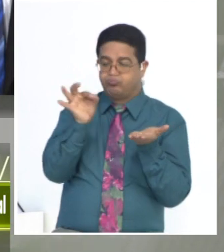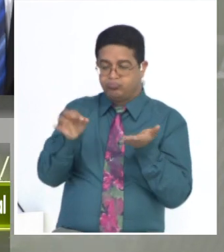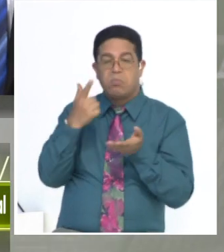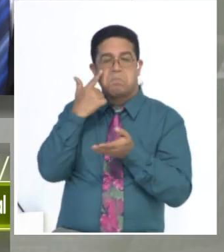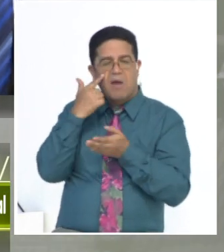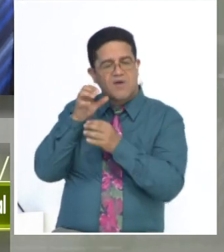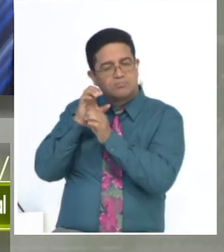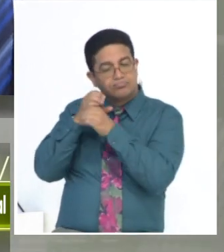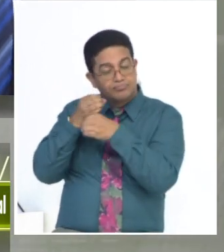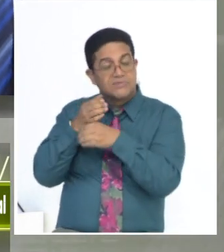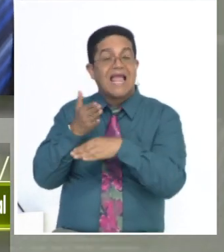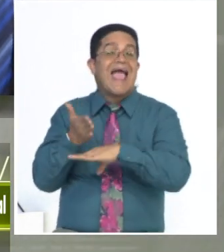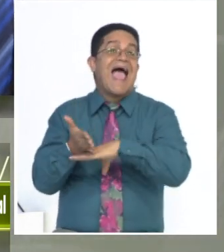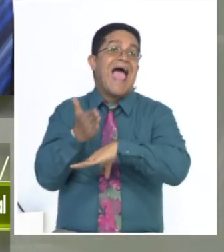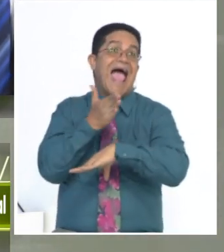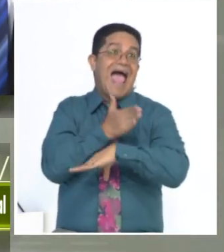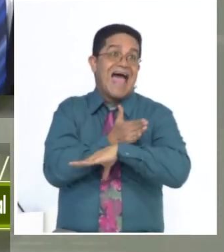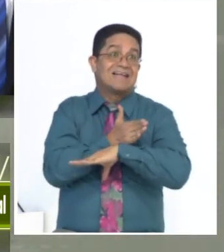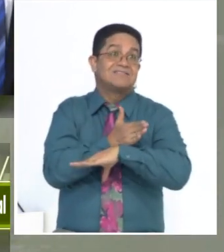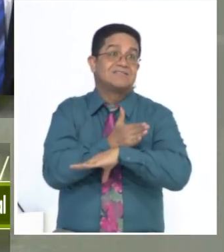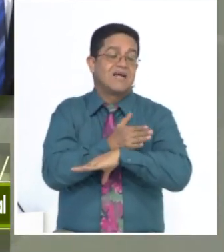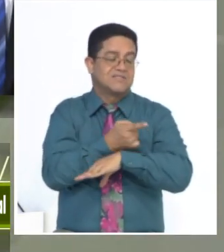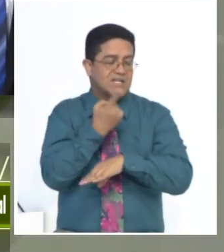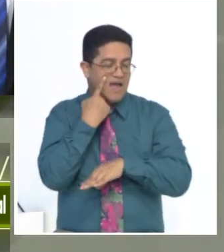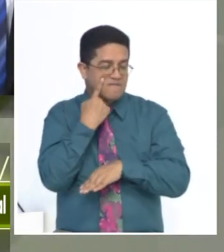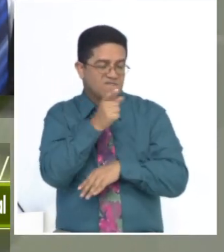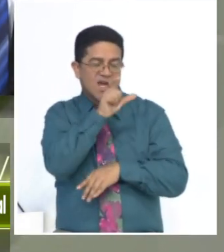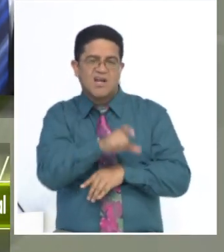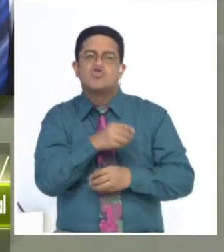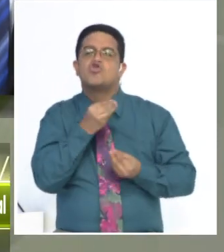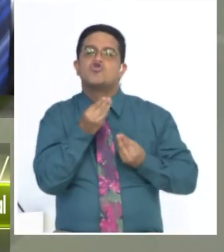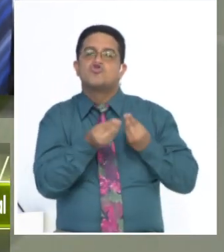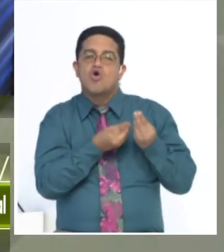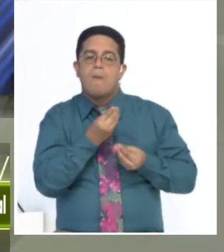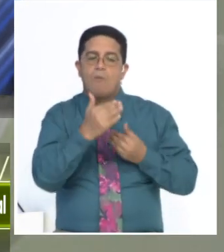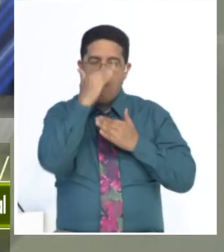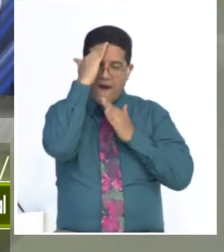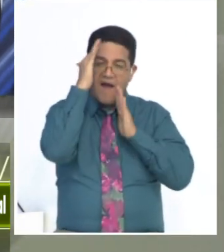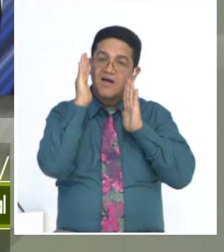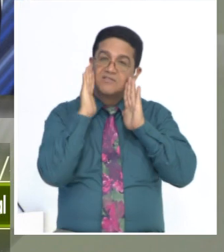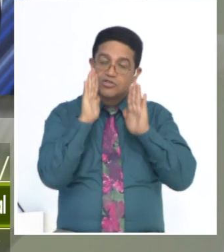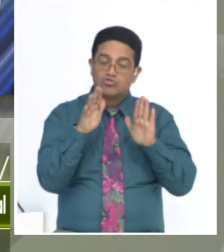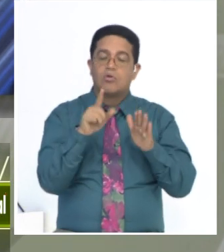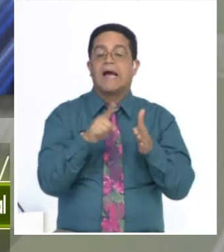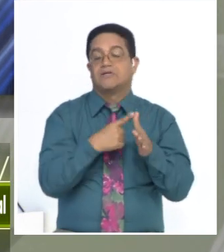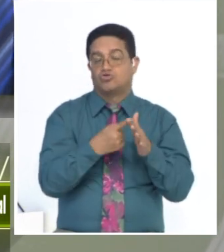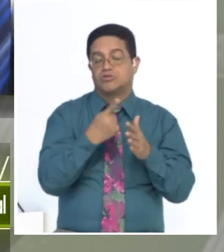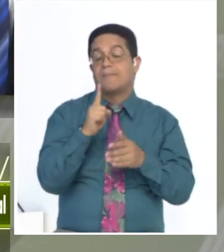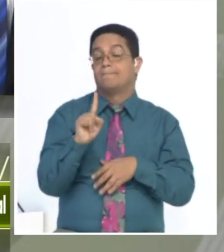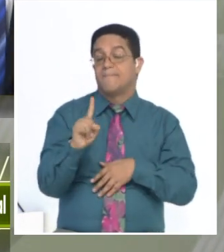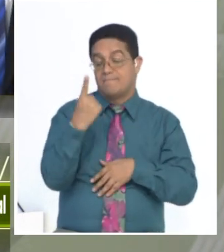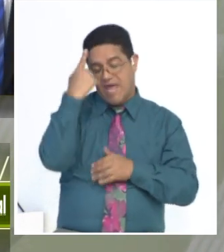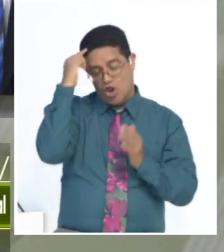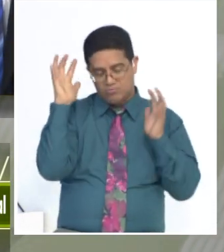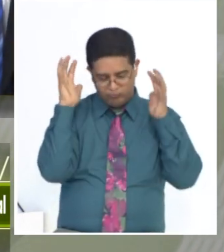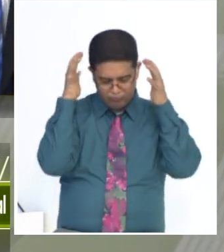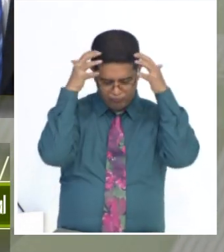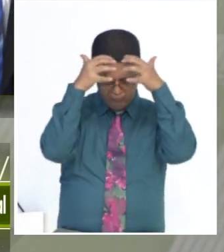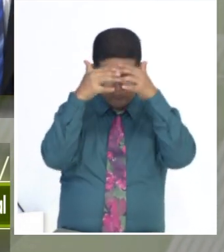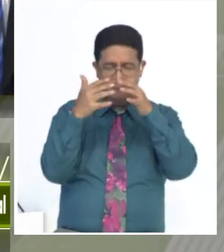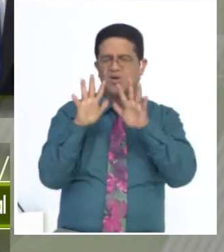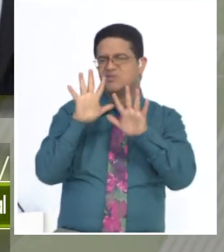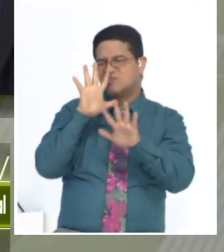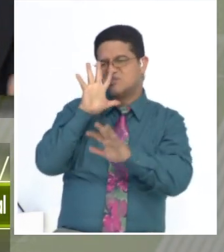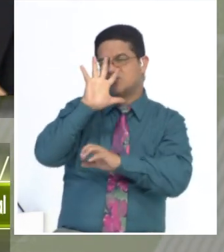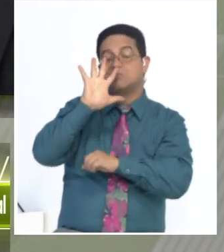supuesto antes de hacer esto habría que abordar la lesión, y por esto retiramos la malla que se había colocado hace aproximadamente 5